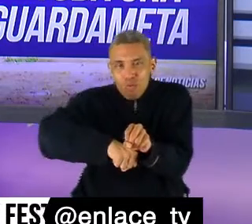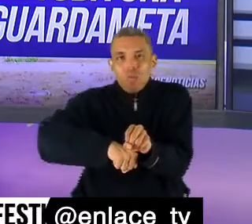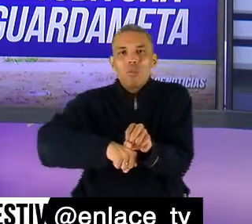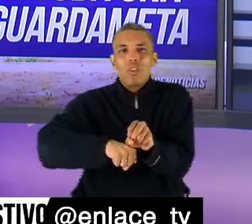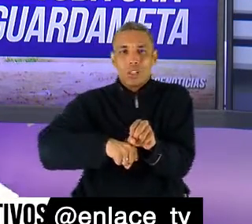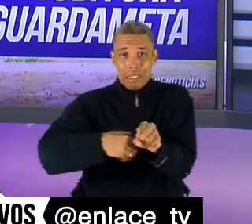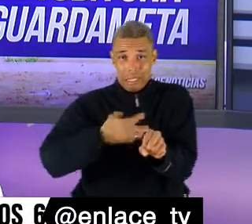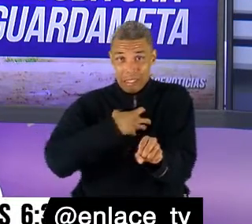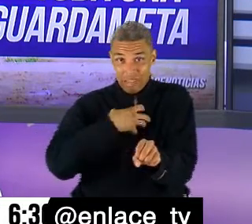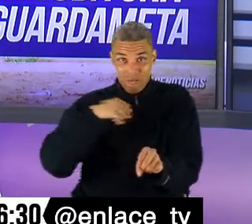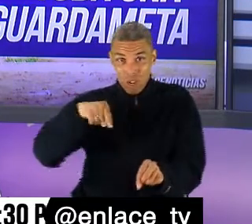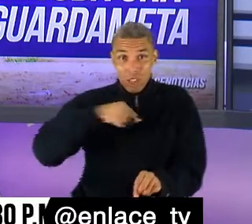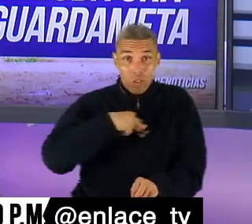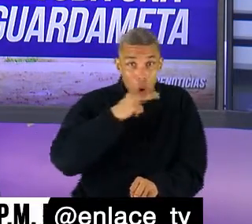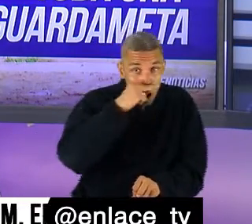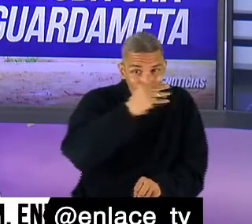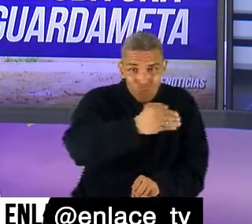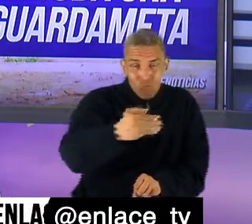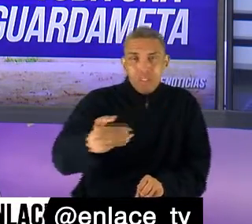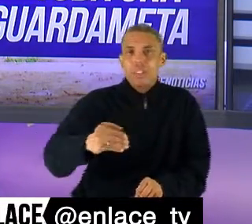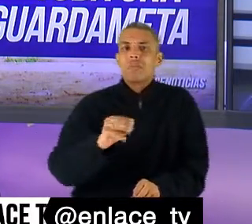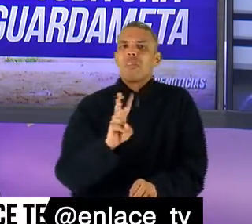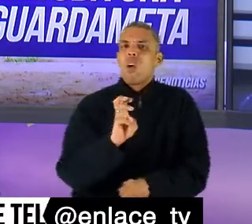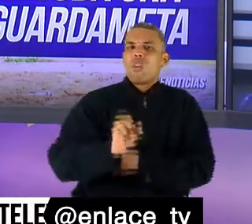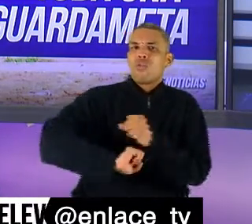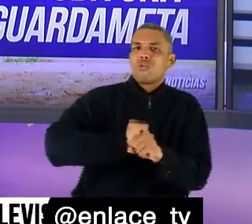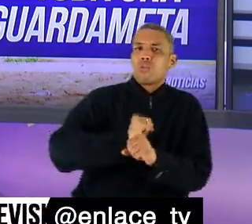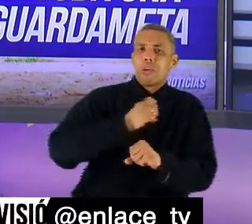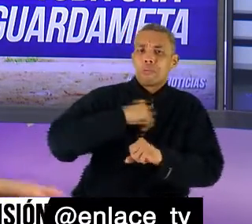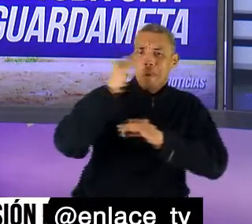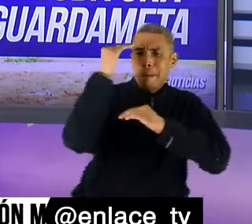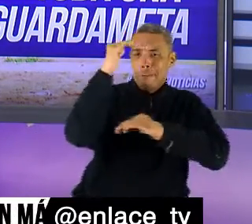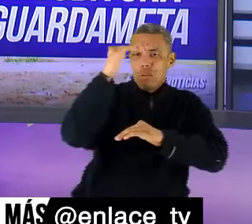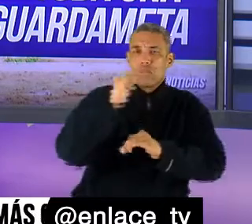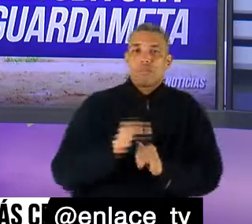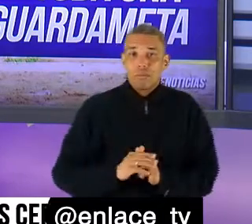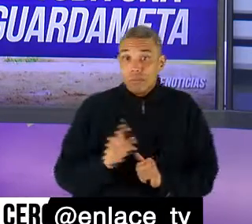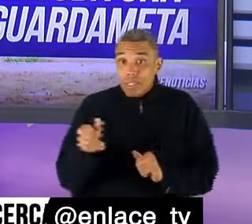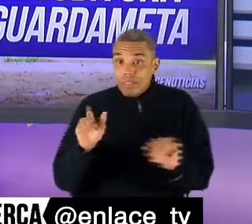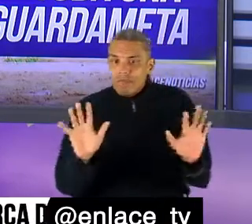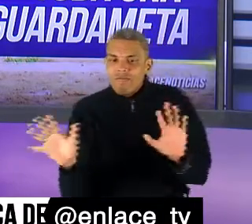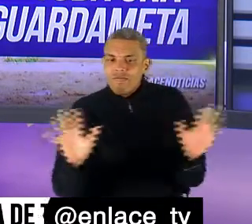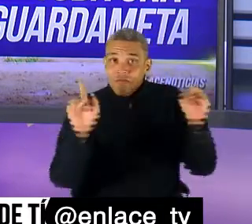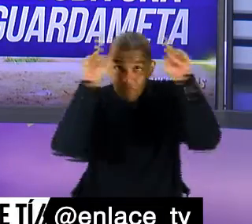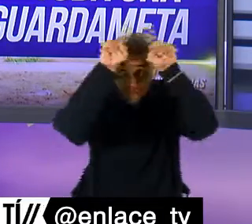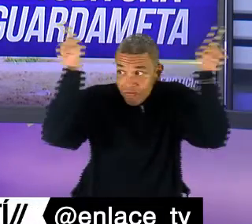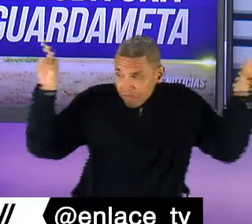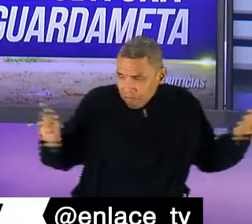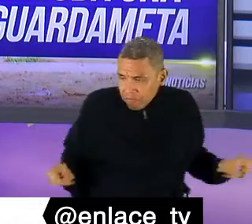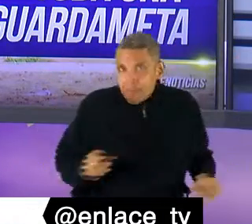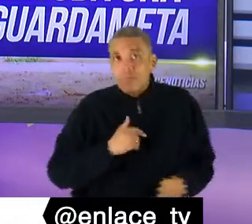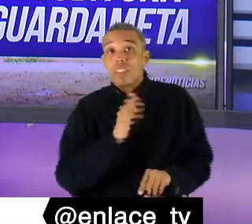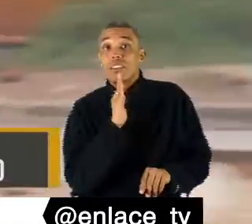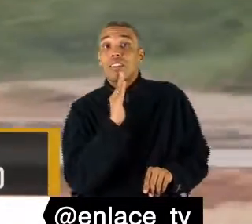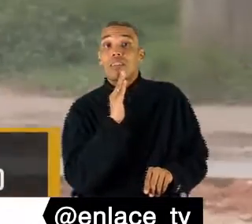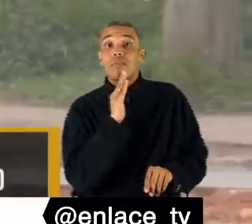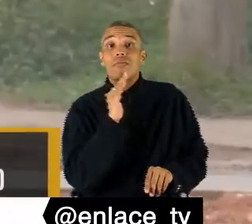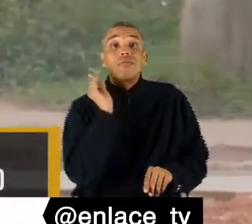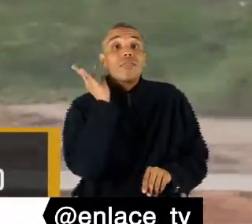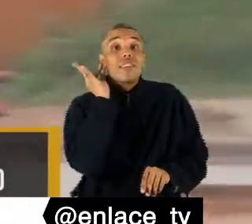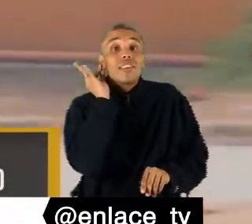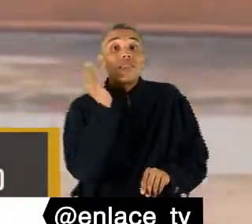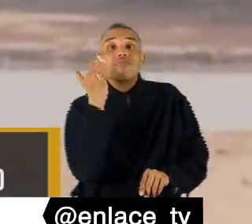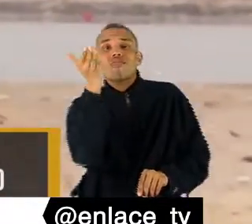Ella, escuche muy bien, es la encargada del cobro de los tiros libres en un equipo donde los demás son varones. Esta